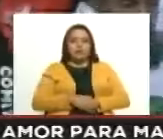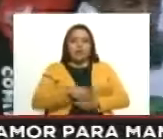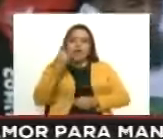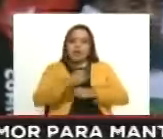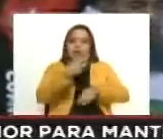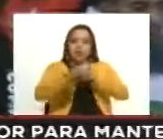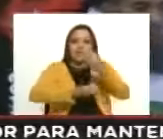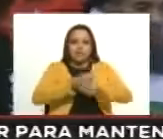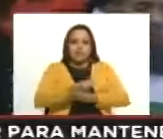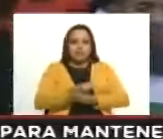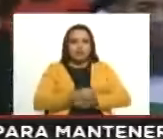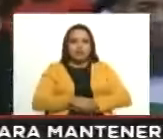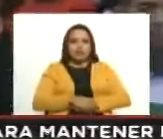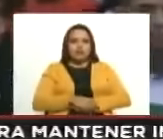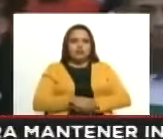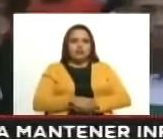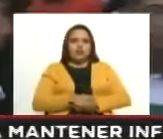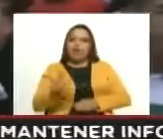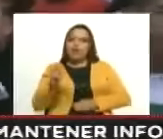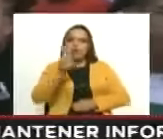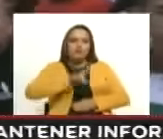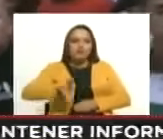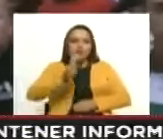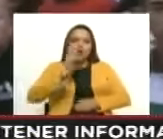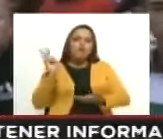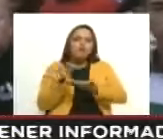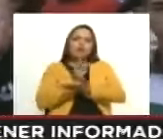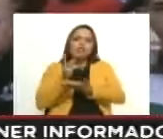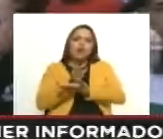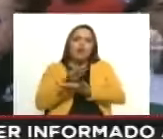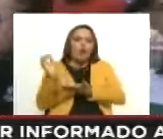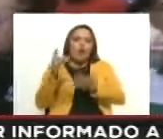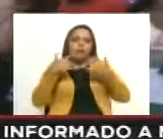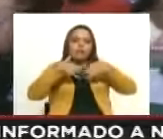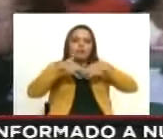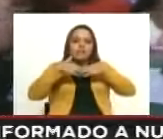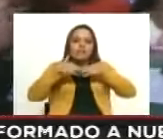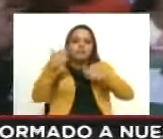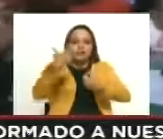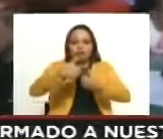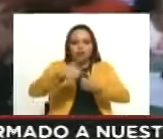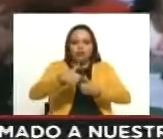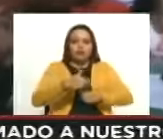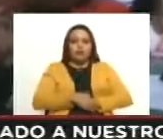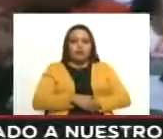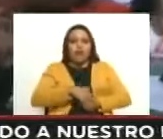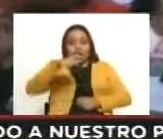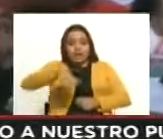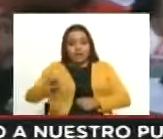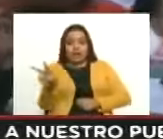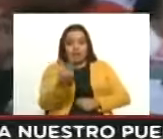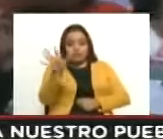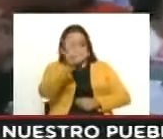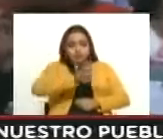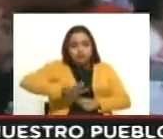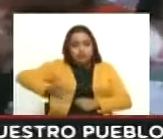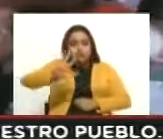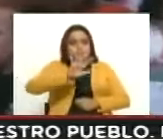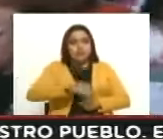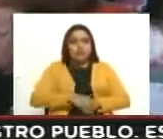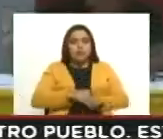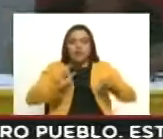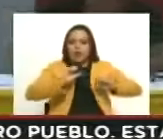imponerse, no la de Washington ni de las transnacionales petroleras. Y aquí en Venezuela, desde que